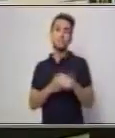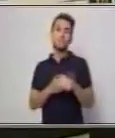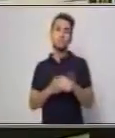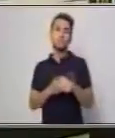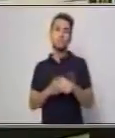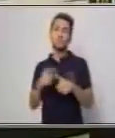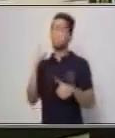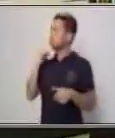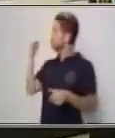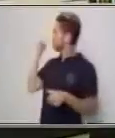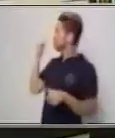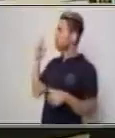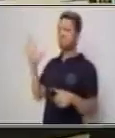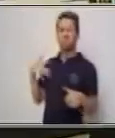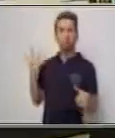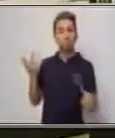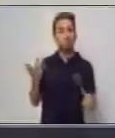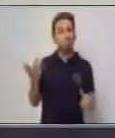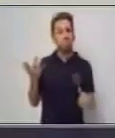¿Qué ven ustedes acá?